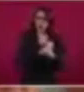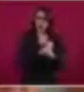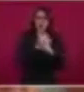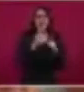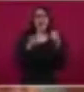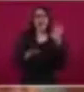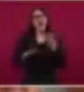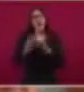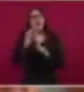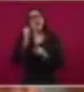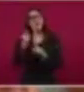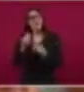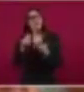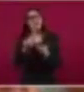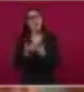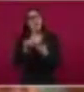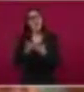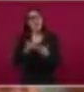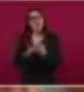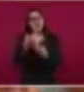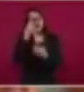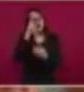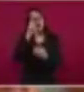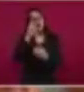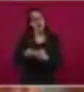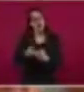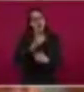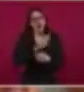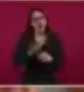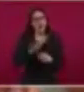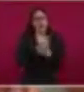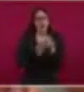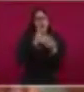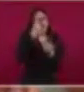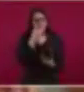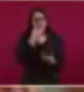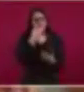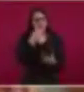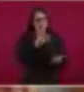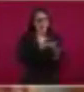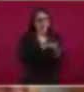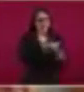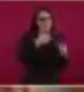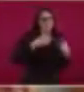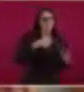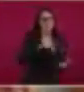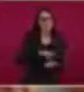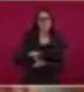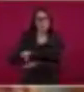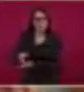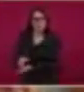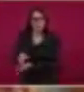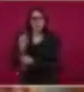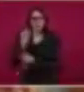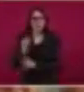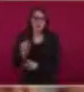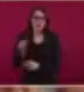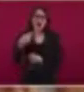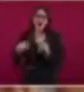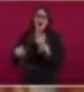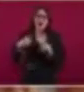los recursos de los programas de bienestar en la región de la costa, sobre todo en Pinotepa Nacional. Ahí algunos hermanos